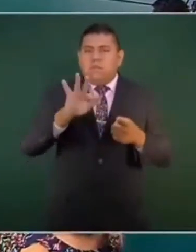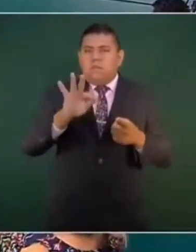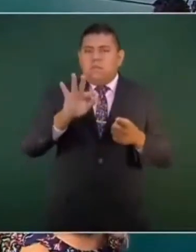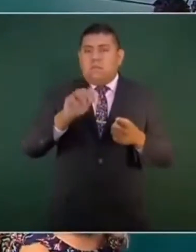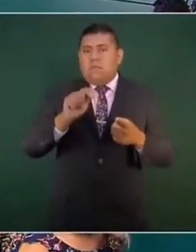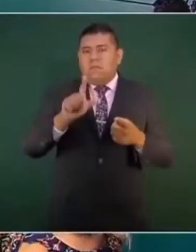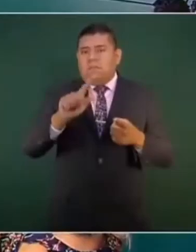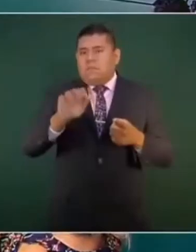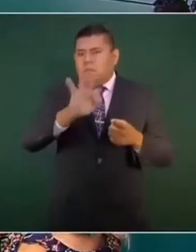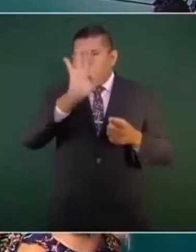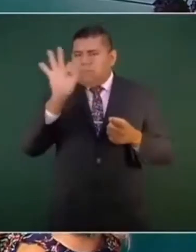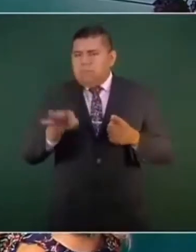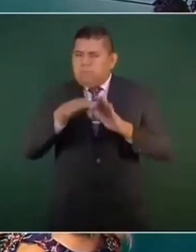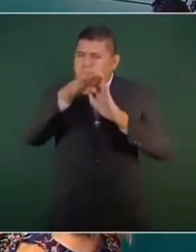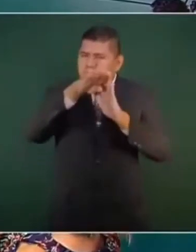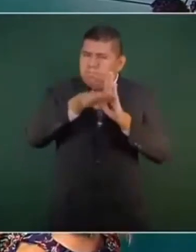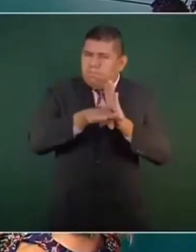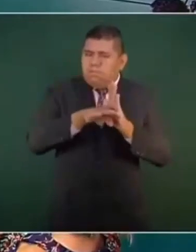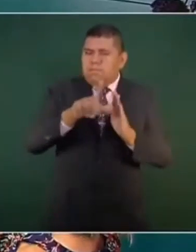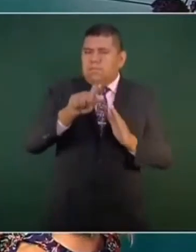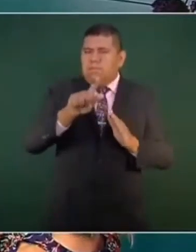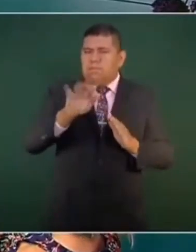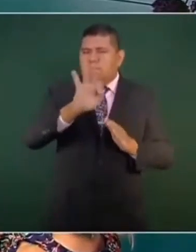70% menos.